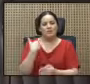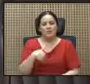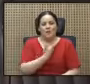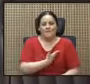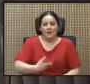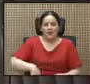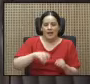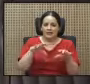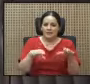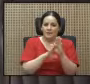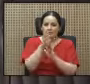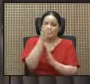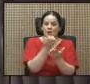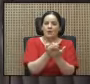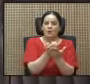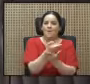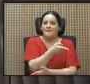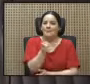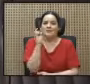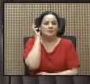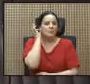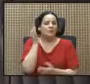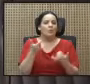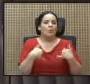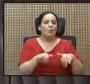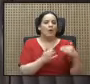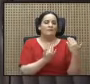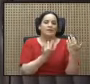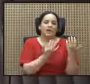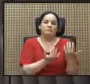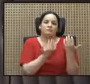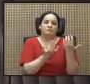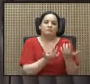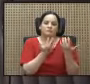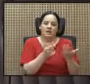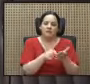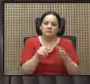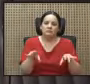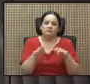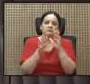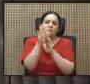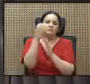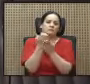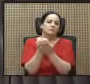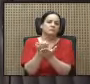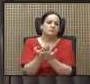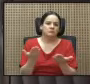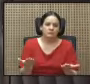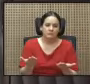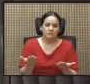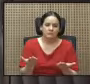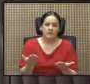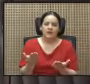estas mujeres y aún seguimos esperando esa reactivación económica. Tenemos una zona